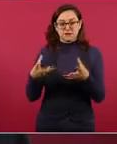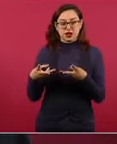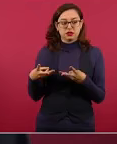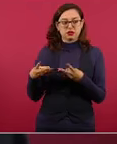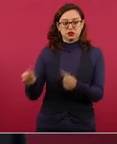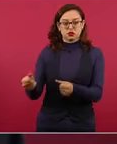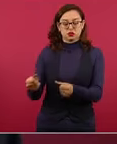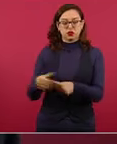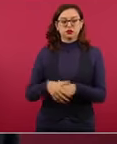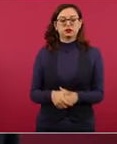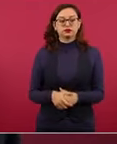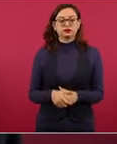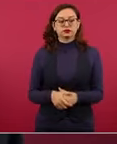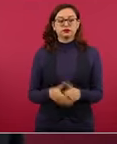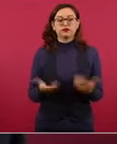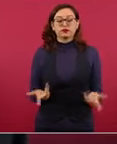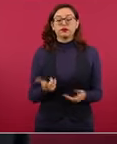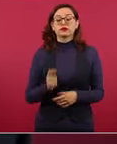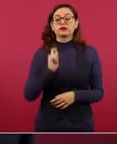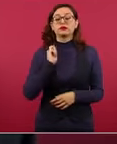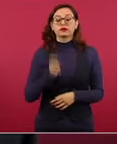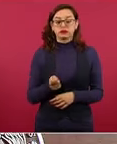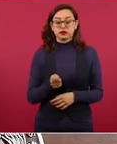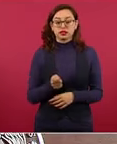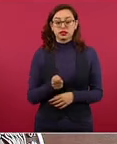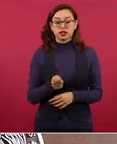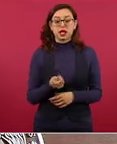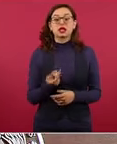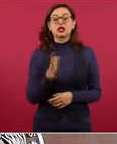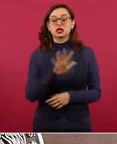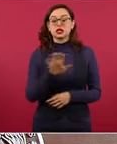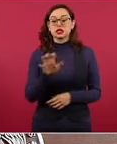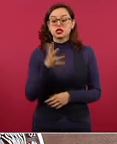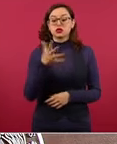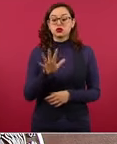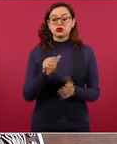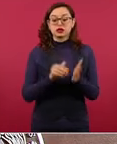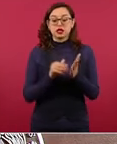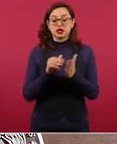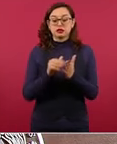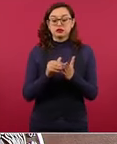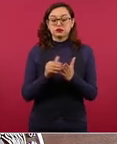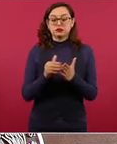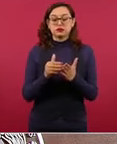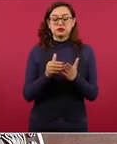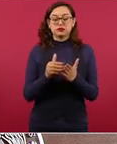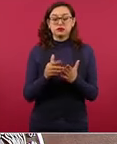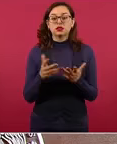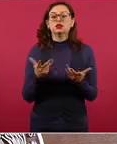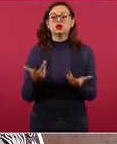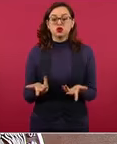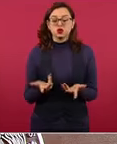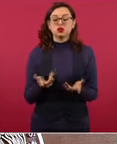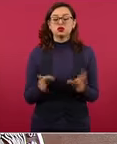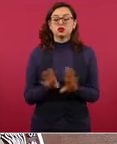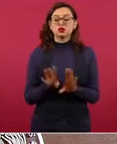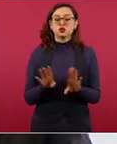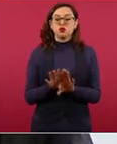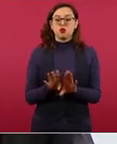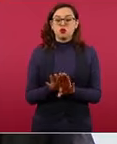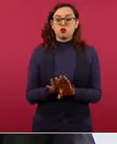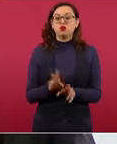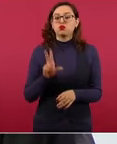aguas o sea de los 510 millones 252 mil el uso público urbano es de